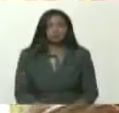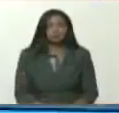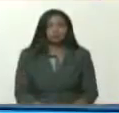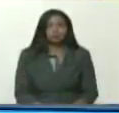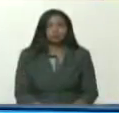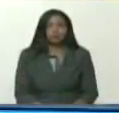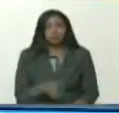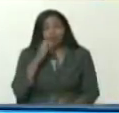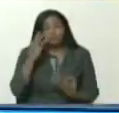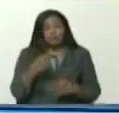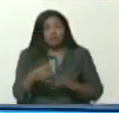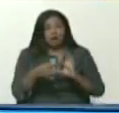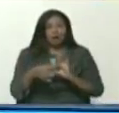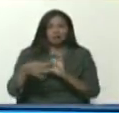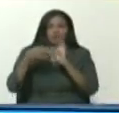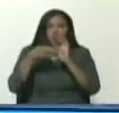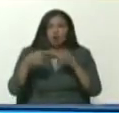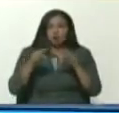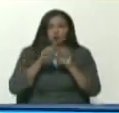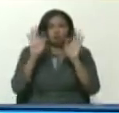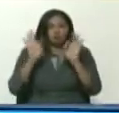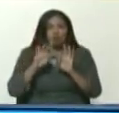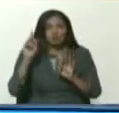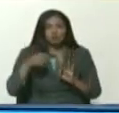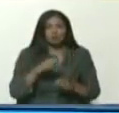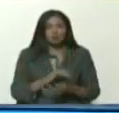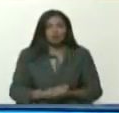¿Verdad? Articulado.